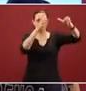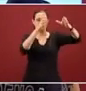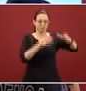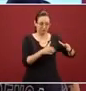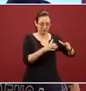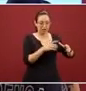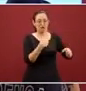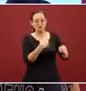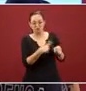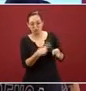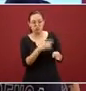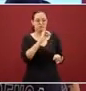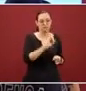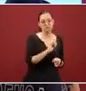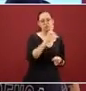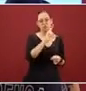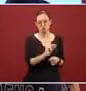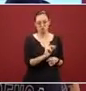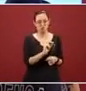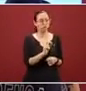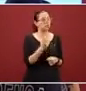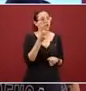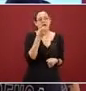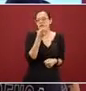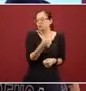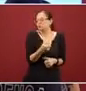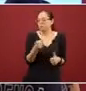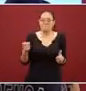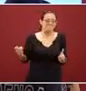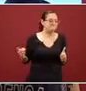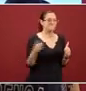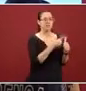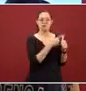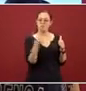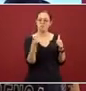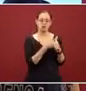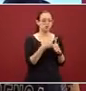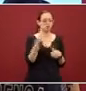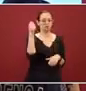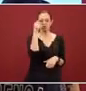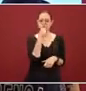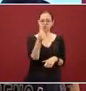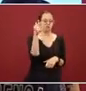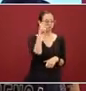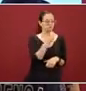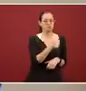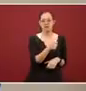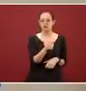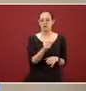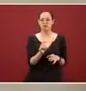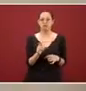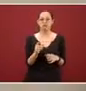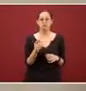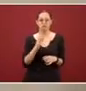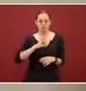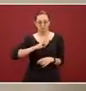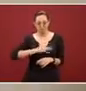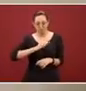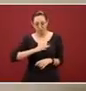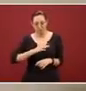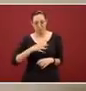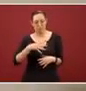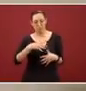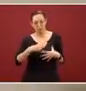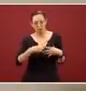desarrollan o no enfermedad. Es el primer bloque de respuesta que existe frente a una carga